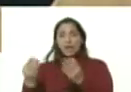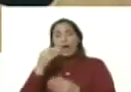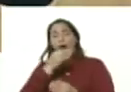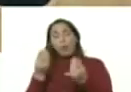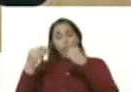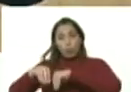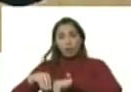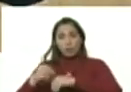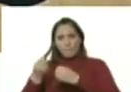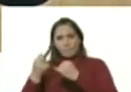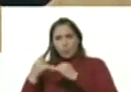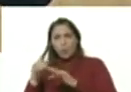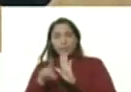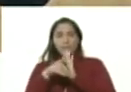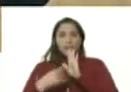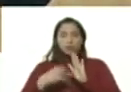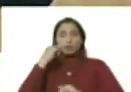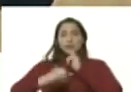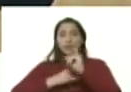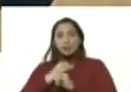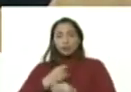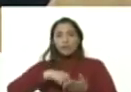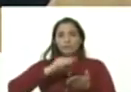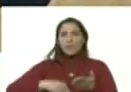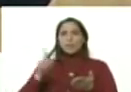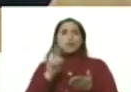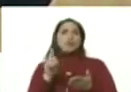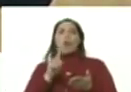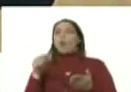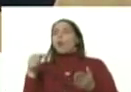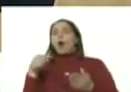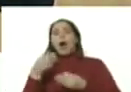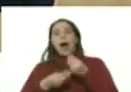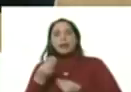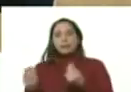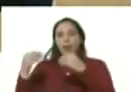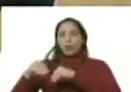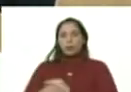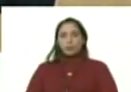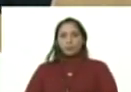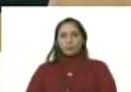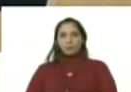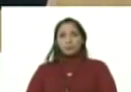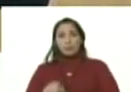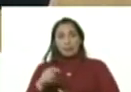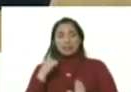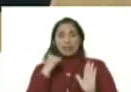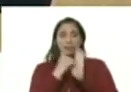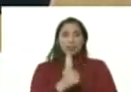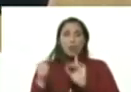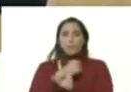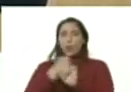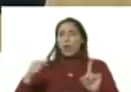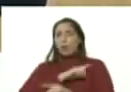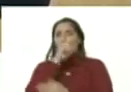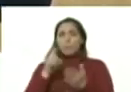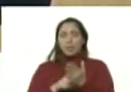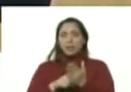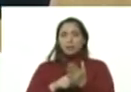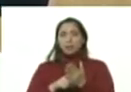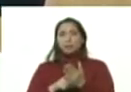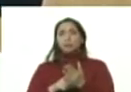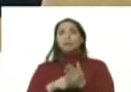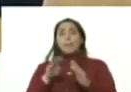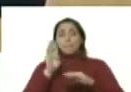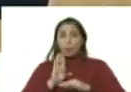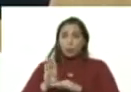muchos instrumentos del derecho internacional firman pero no cumplen. Ese artículo lo han violado por completo, el literal A, que era la